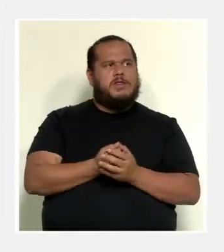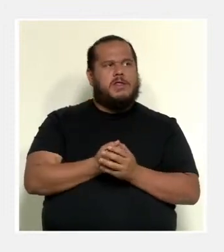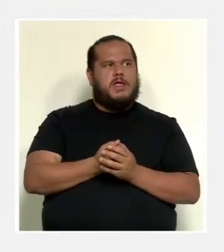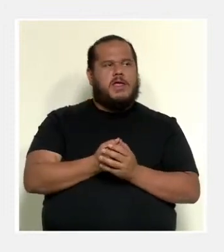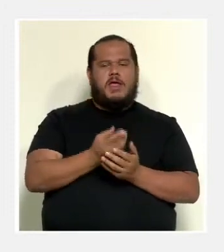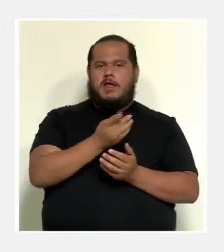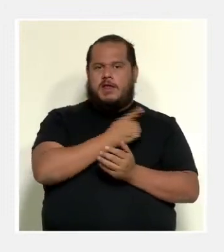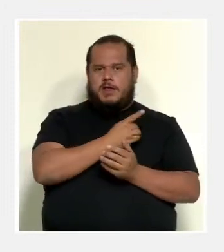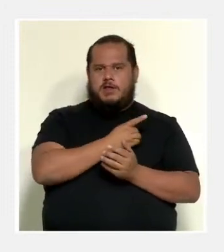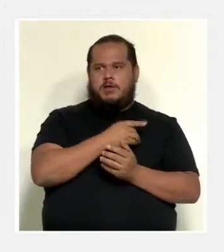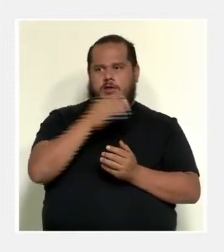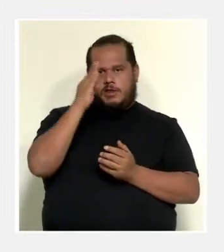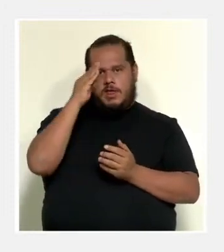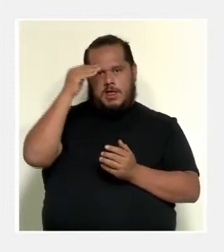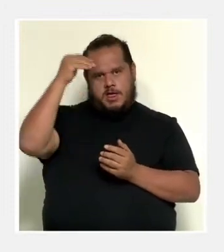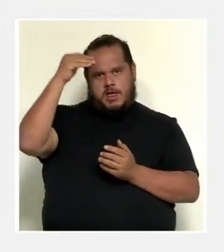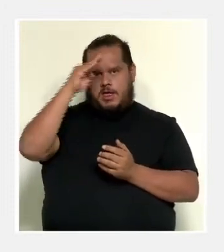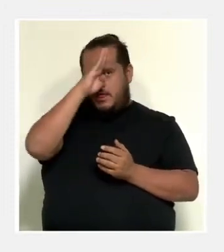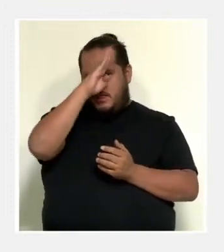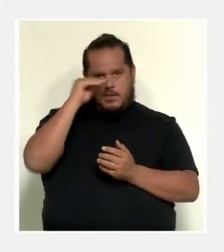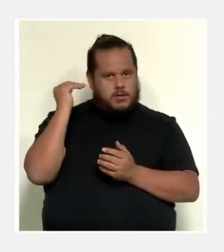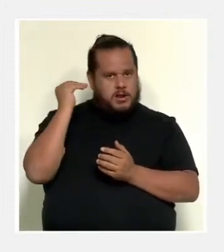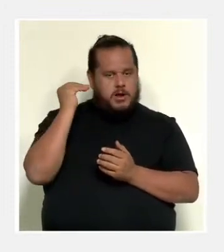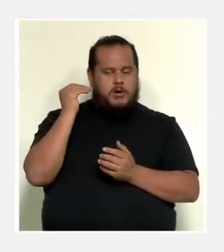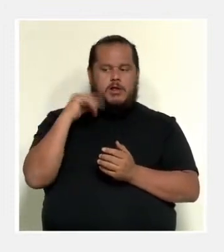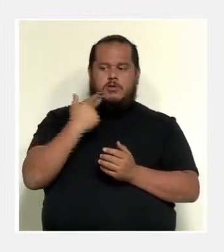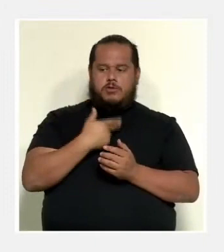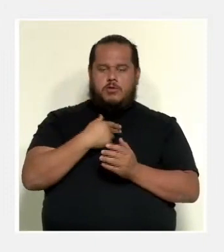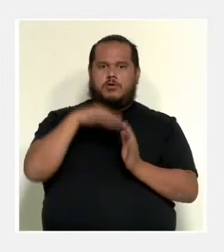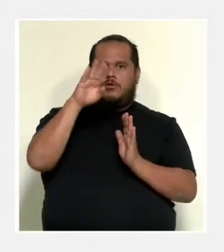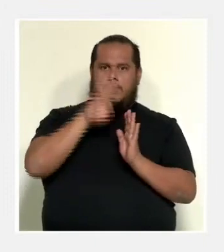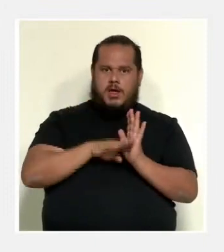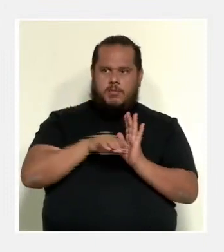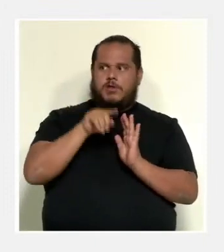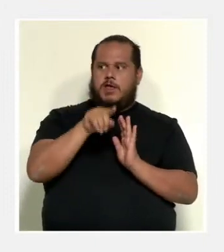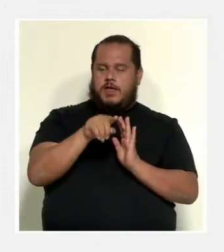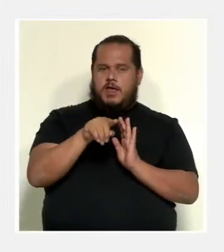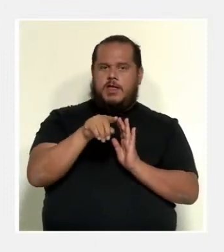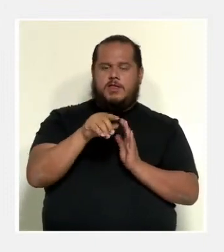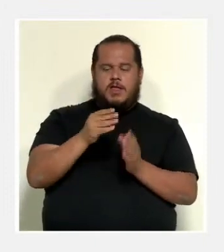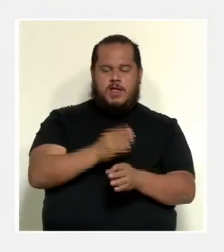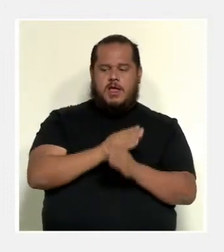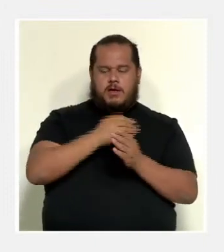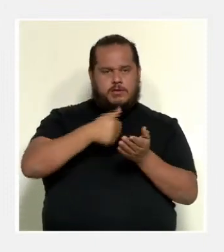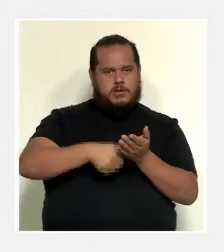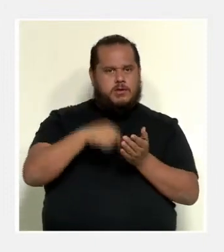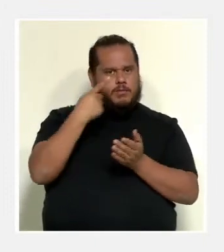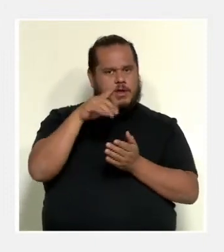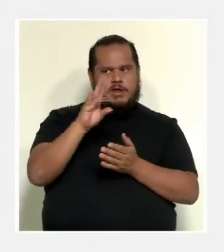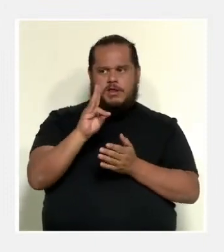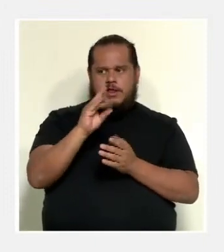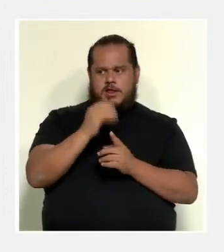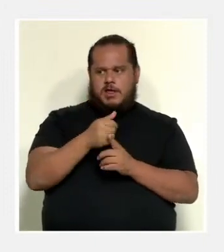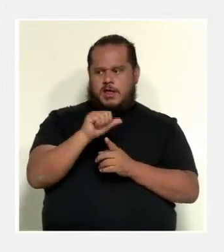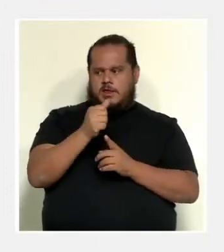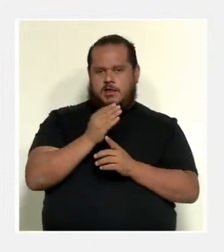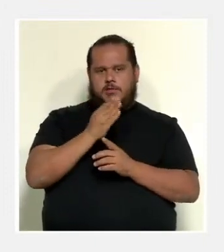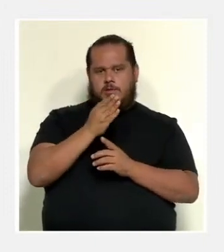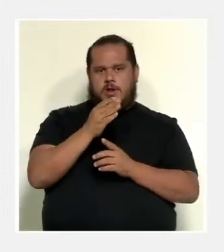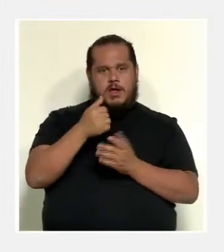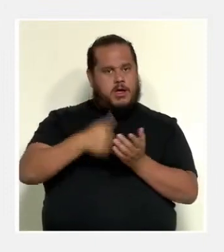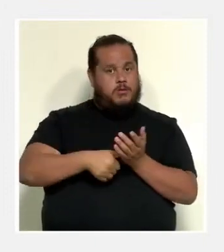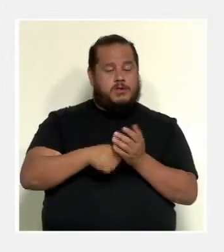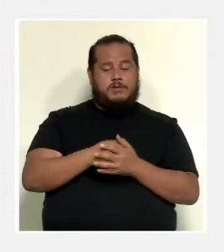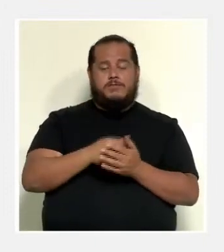la elección de doña Laura Chinchilla nosotros logramos bajar ese abstencionismo para que 7 de cada 10 fueran a votar. Y